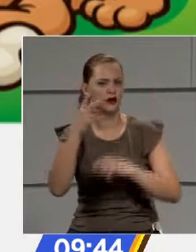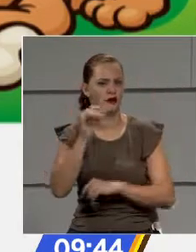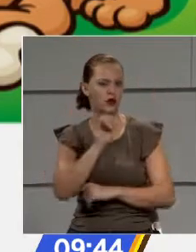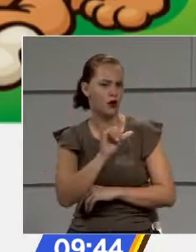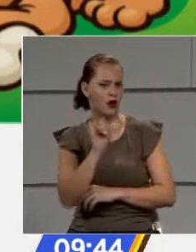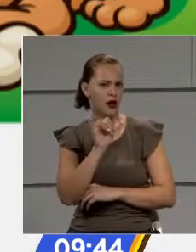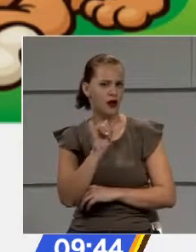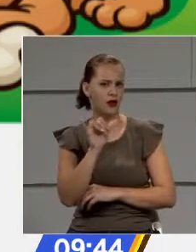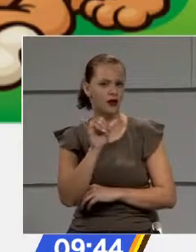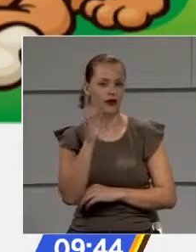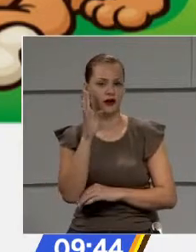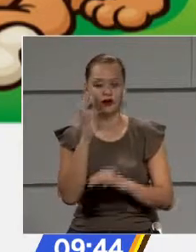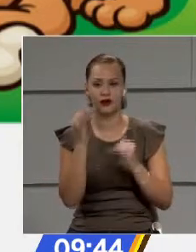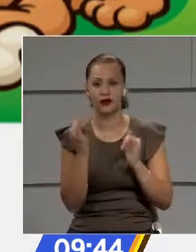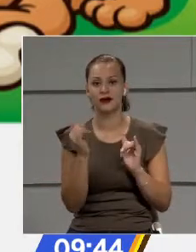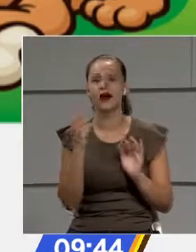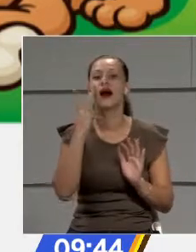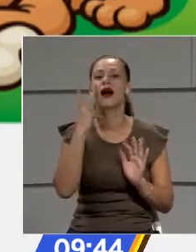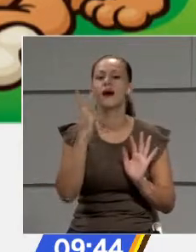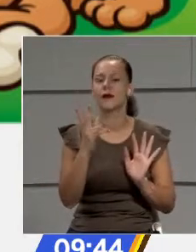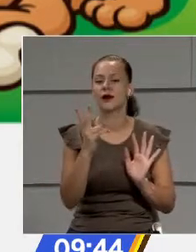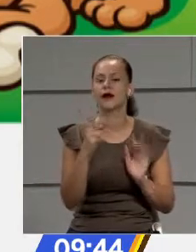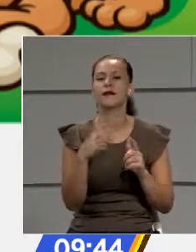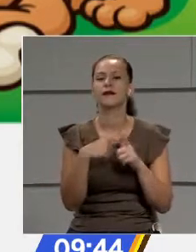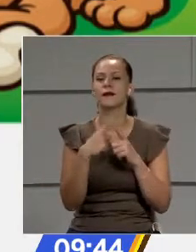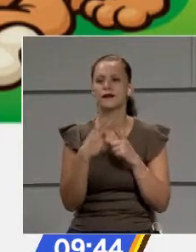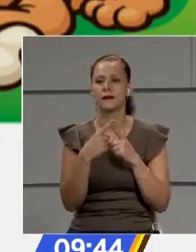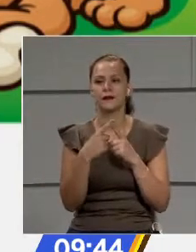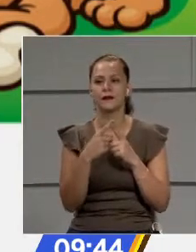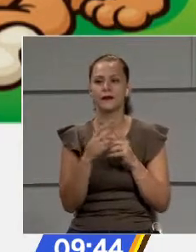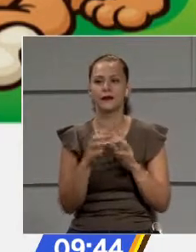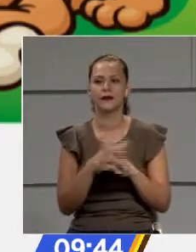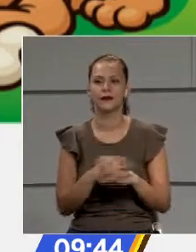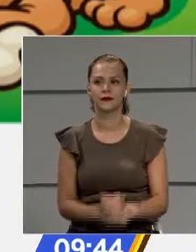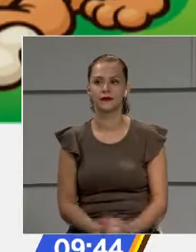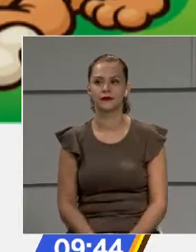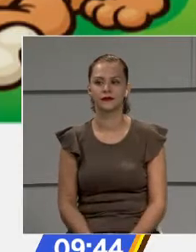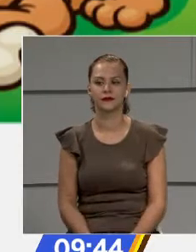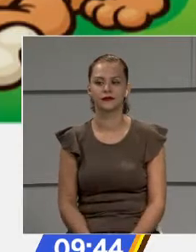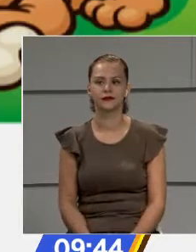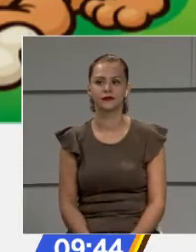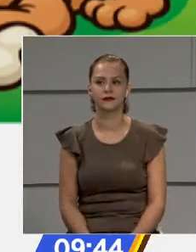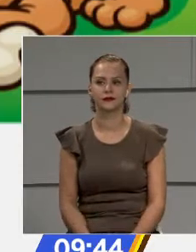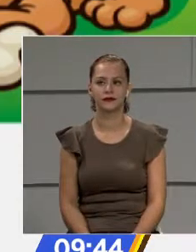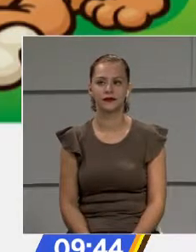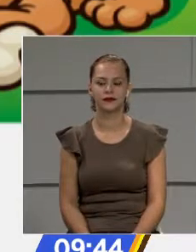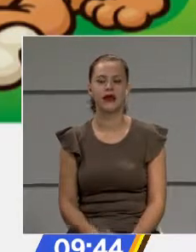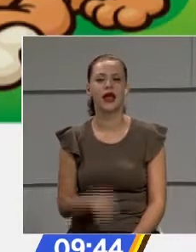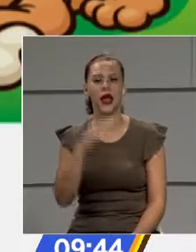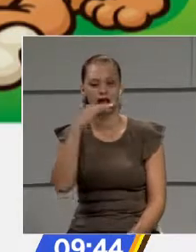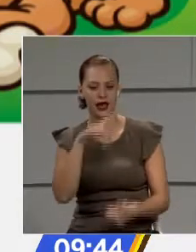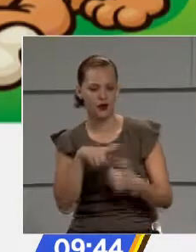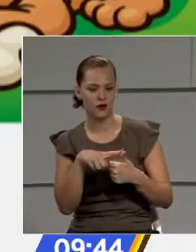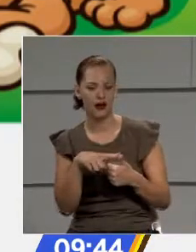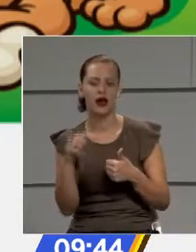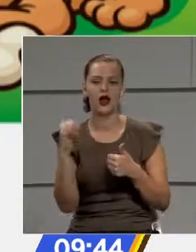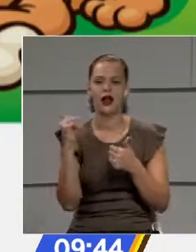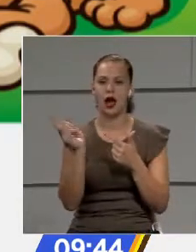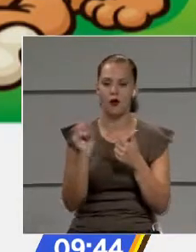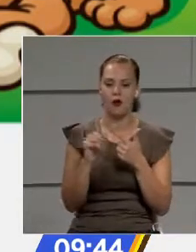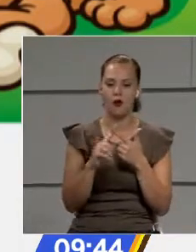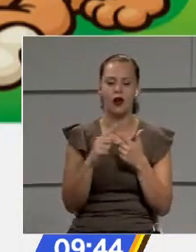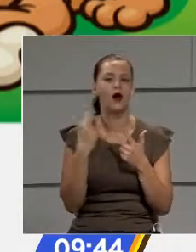Yo creo que ya. Vamos a ver. La ventana, la lengua. La cola, el